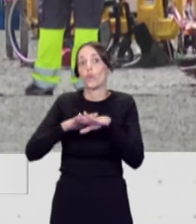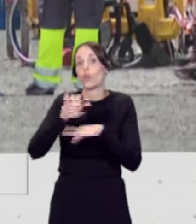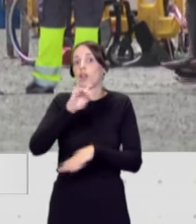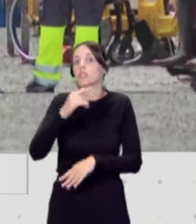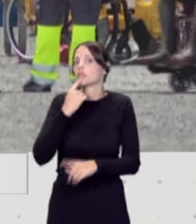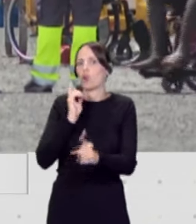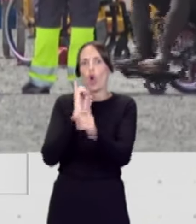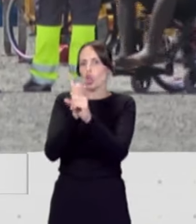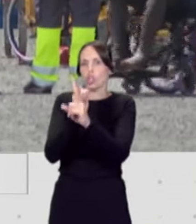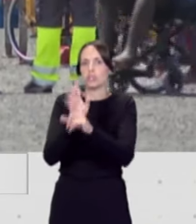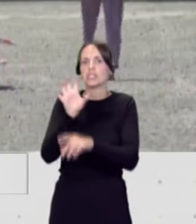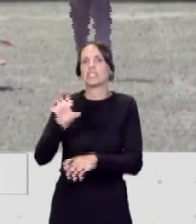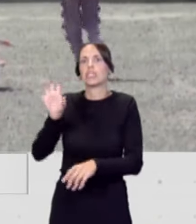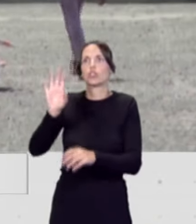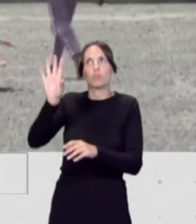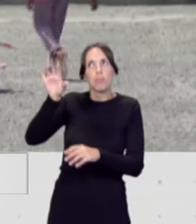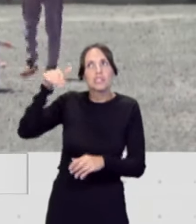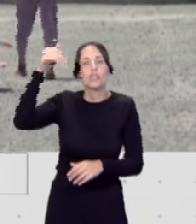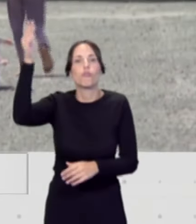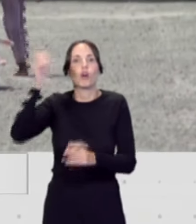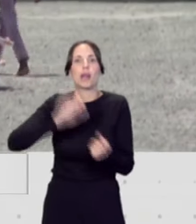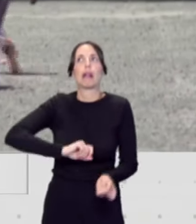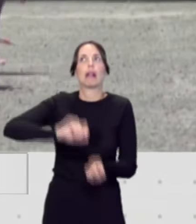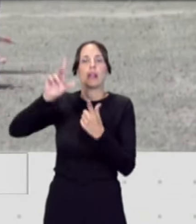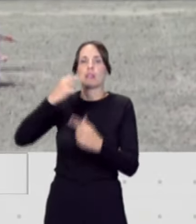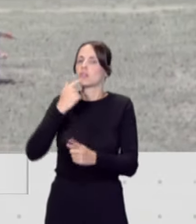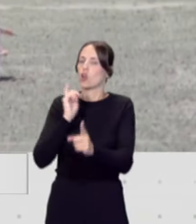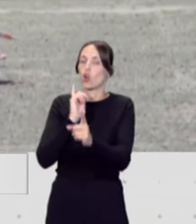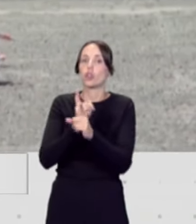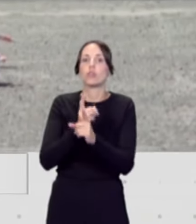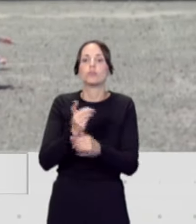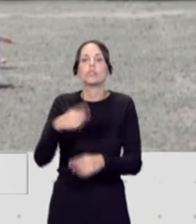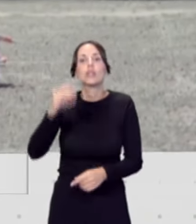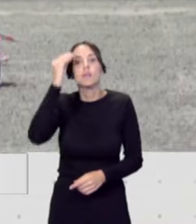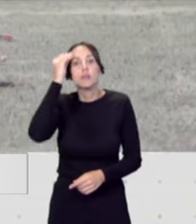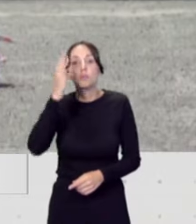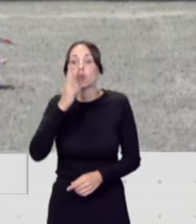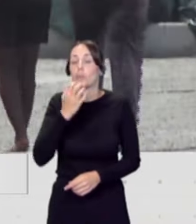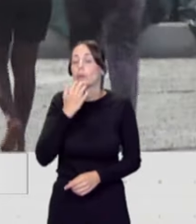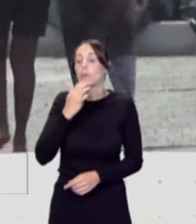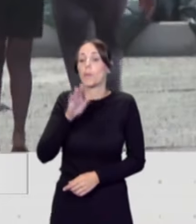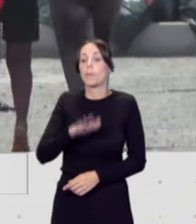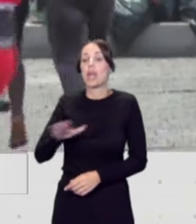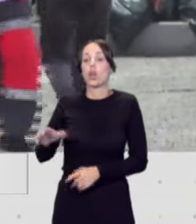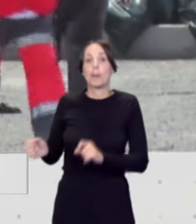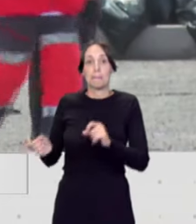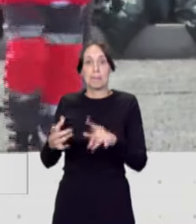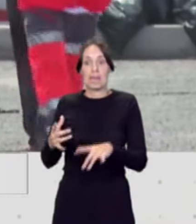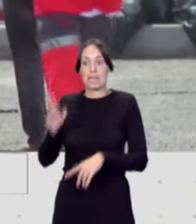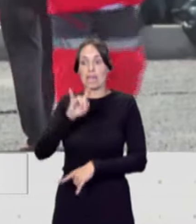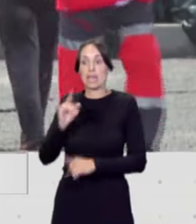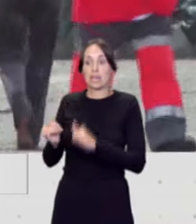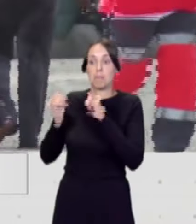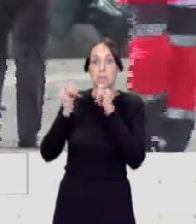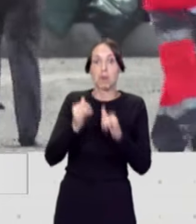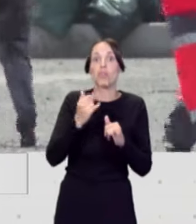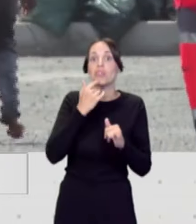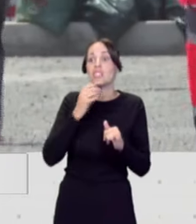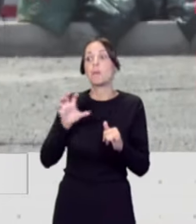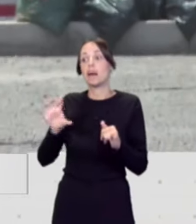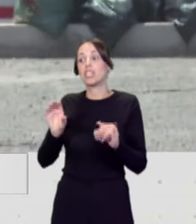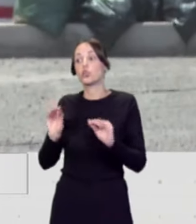sí cree que es una buena opción para los menores que llegan, pues migrantes no acompañados aquí a Canarias, que vuelvan a sus países de origen. Sí,